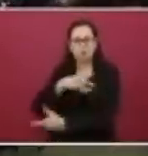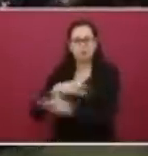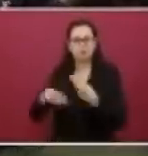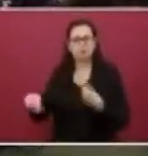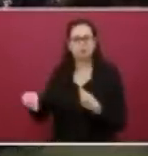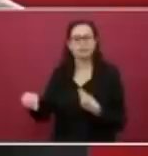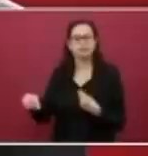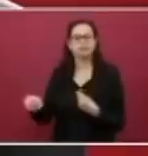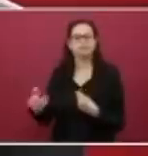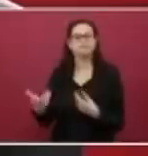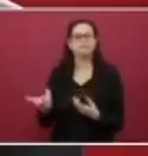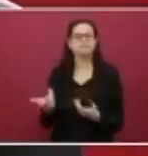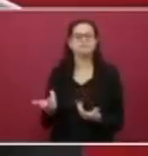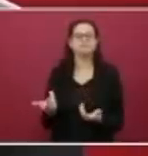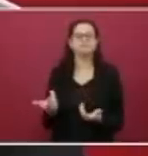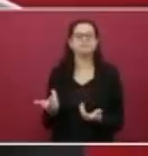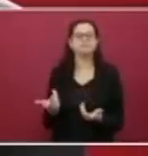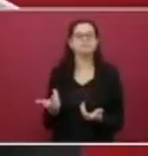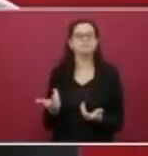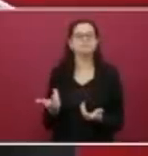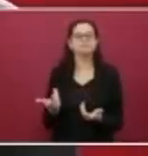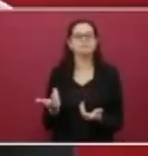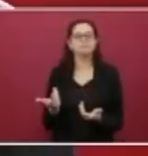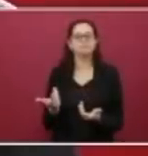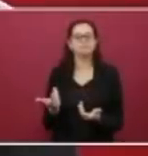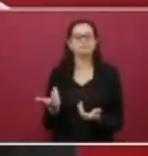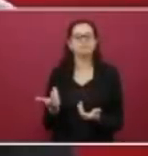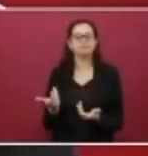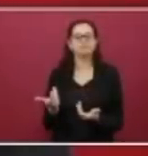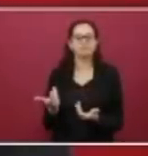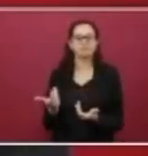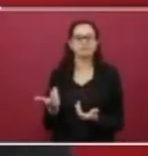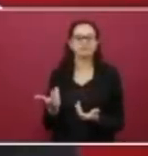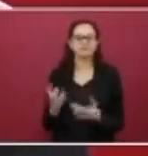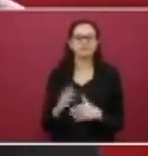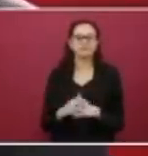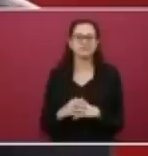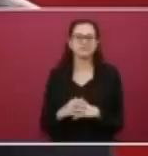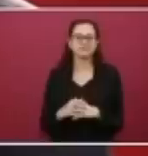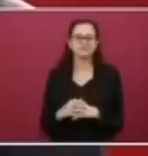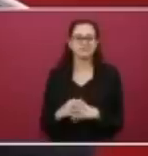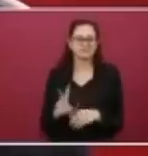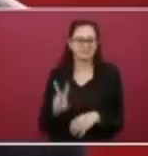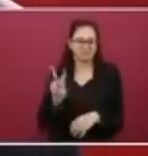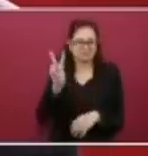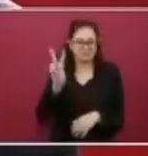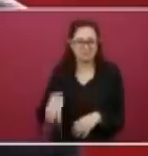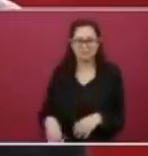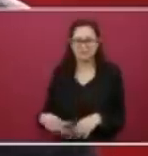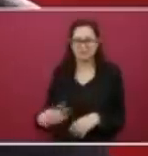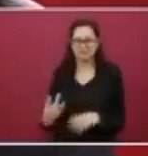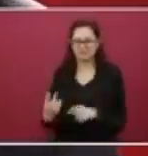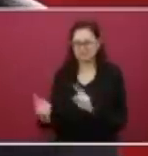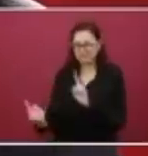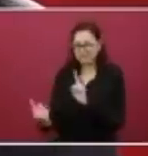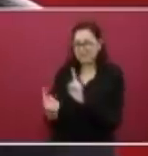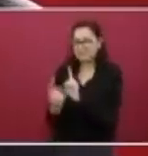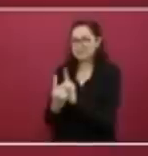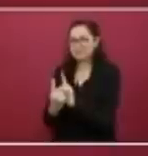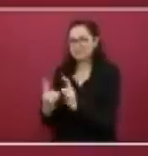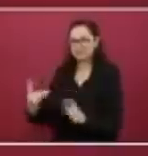allí sí libera están todos los sentimientos